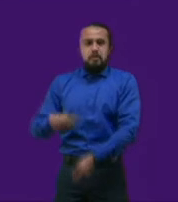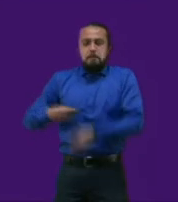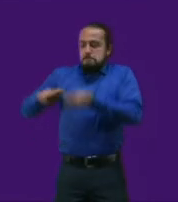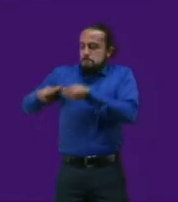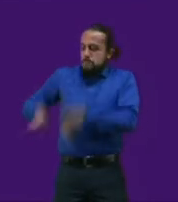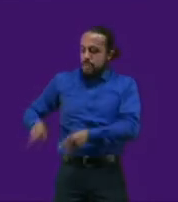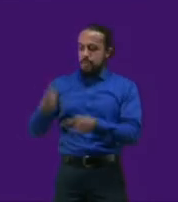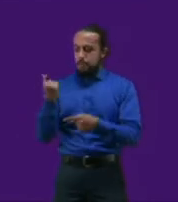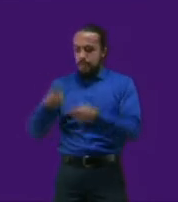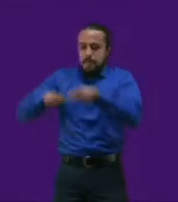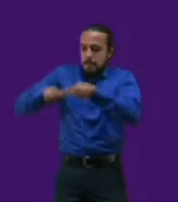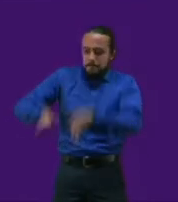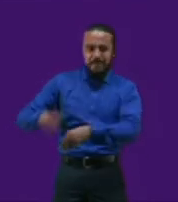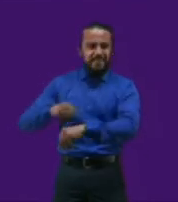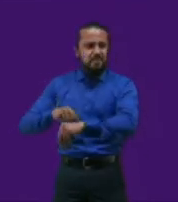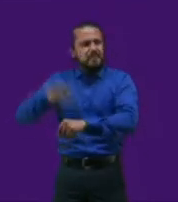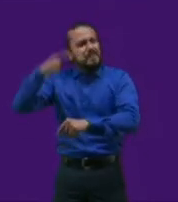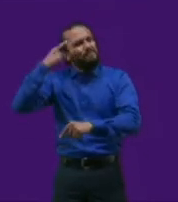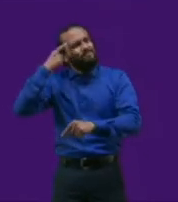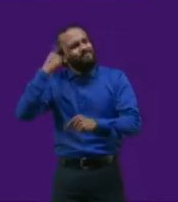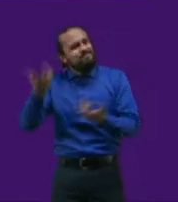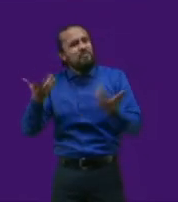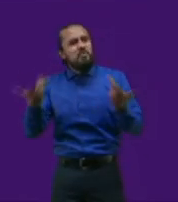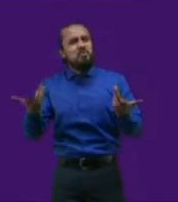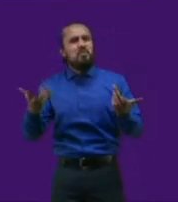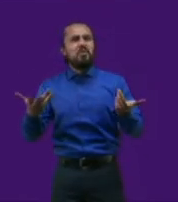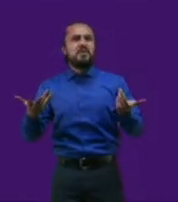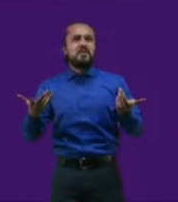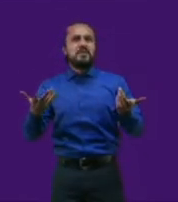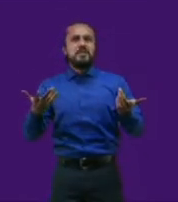de ese P&L,